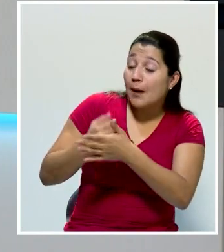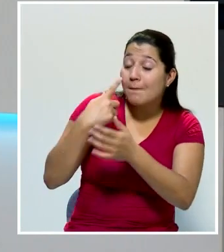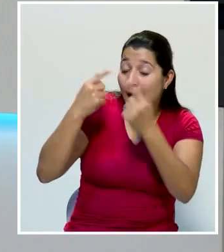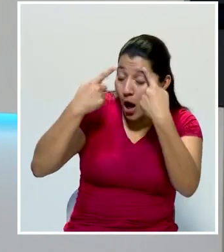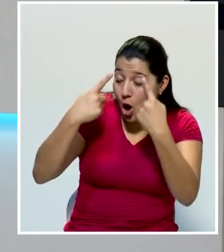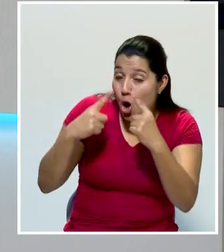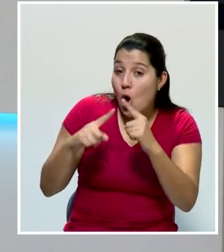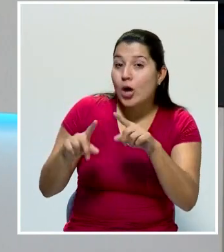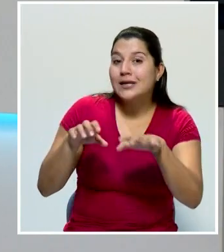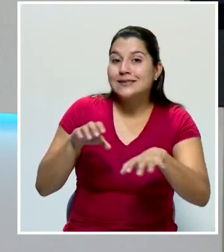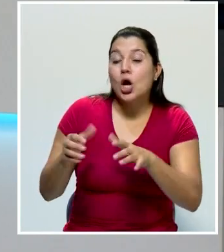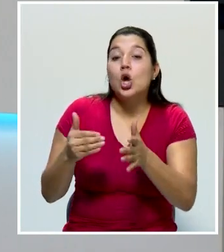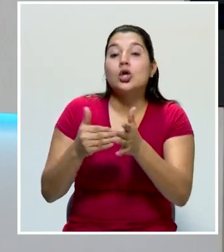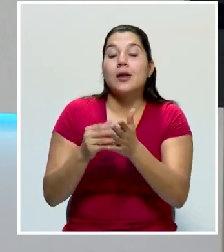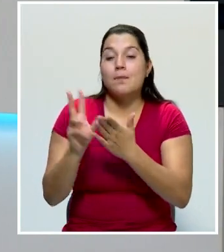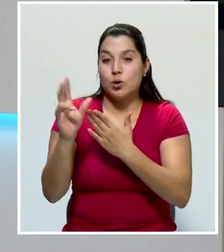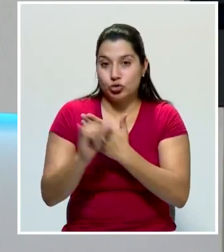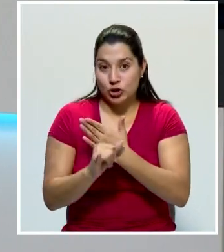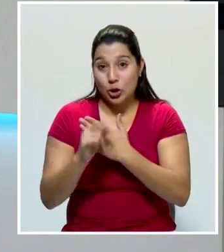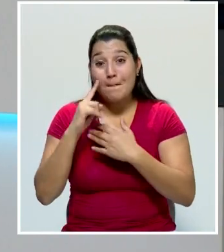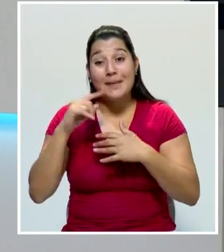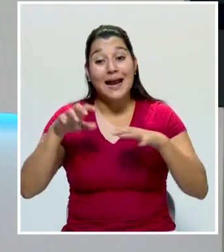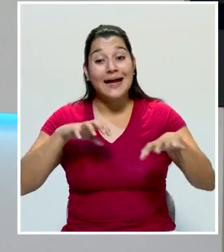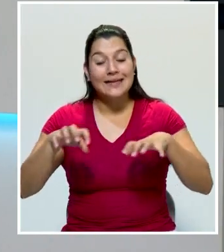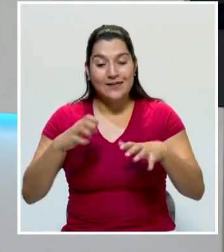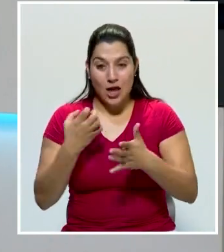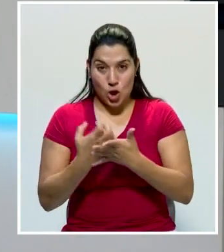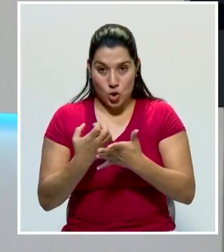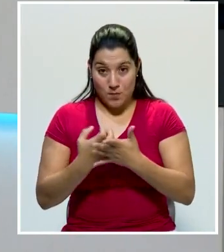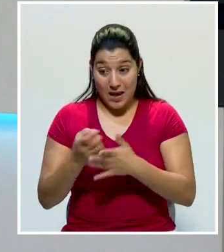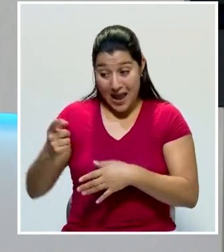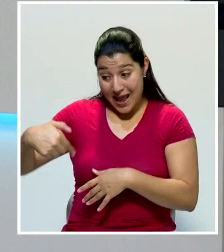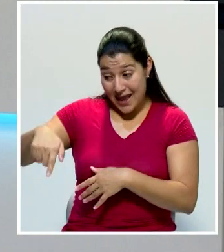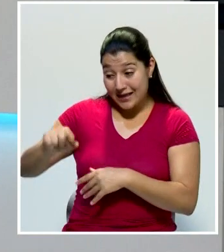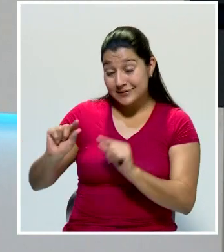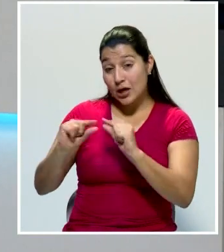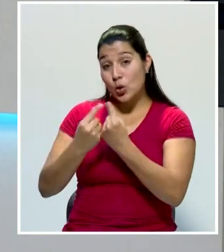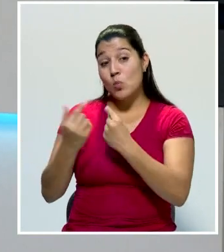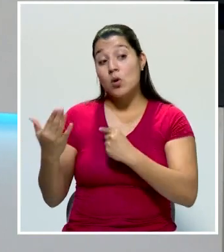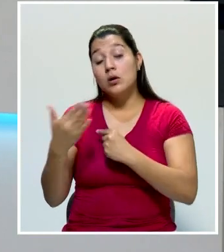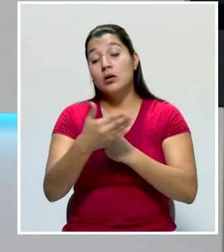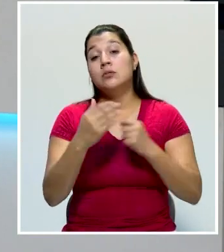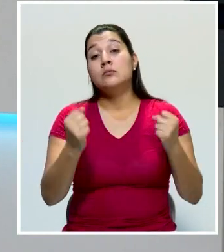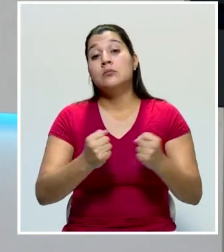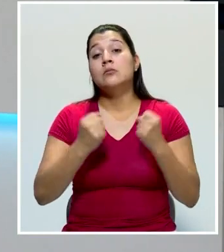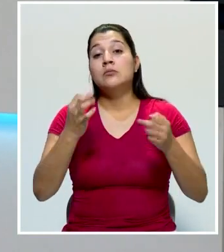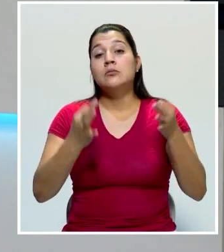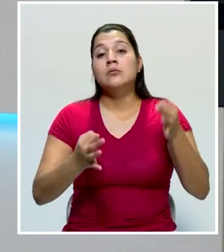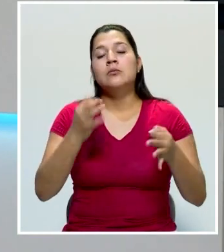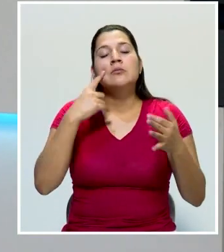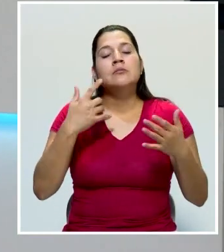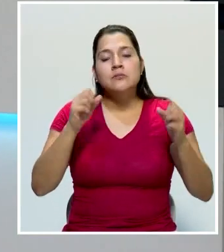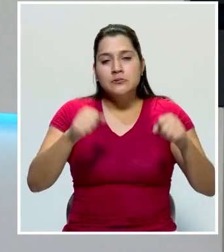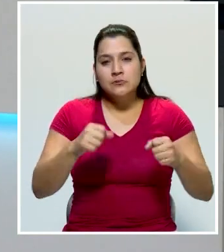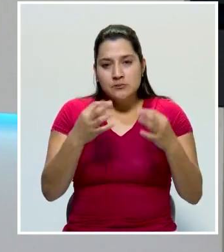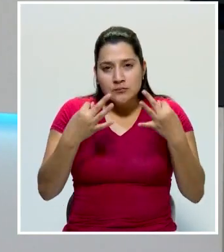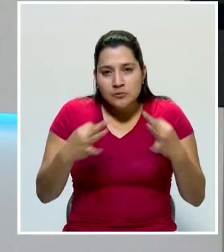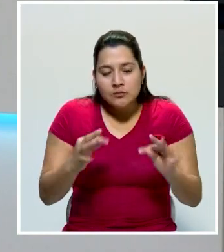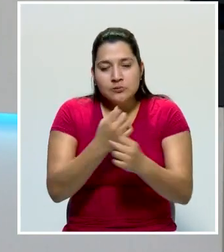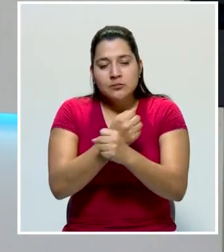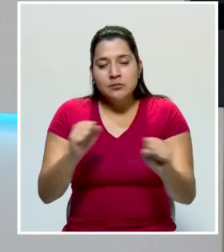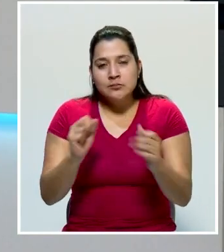para reactivar la economía. El grupo acudirá a instancias judiciales para tratar de salvar el proyecto.